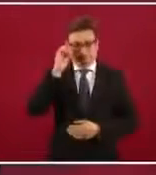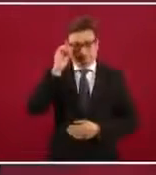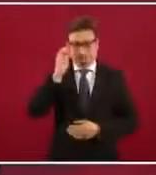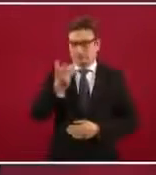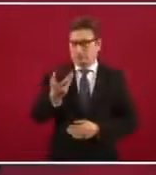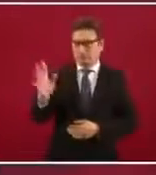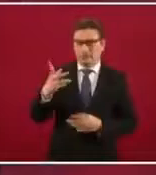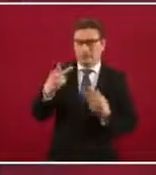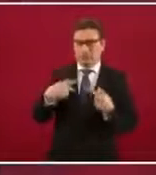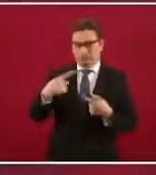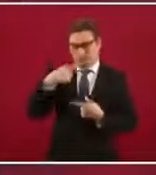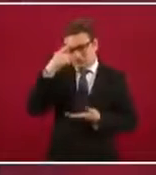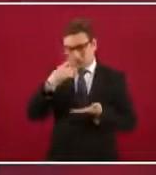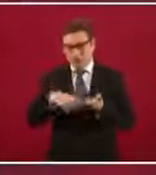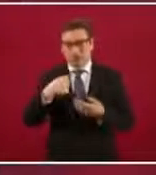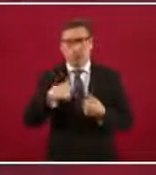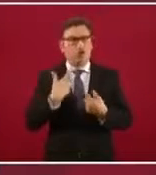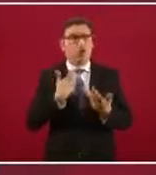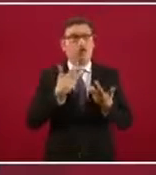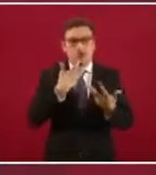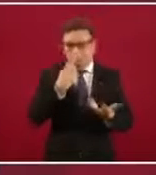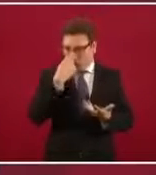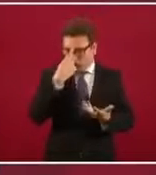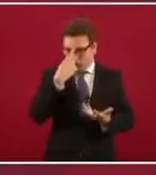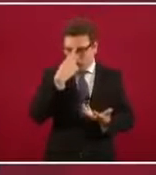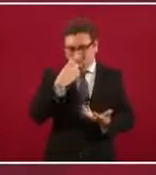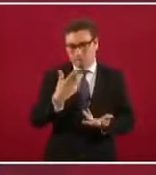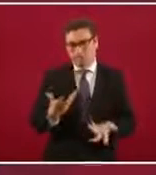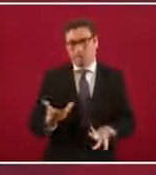pensaran que yo era un ambicioso vulgar.